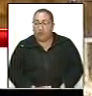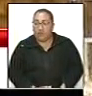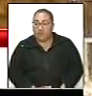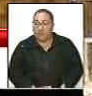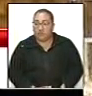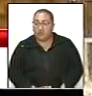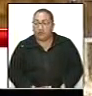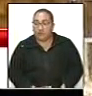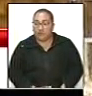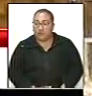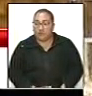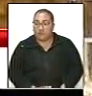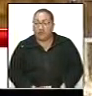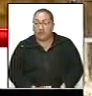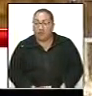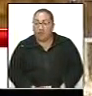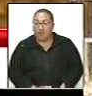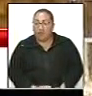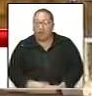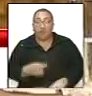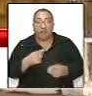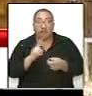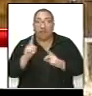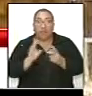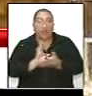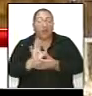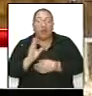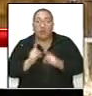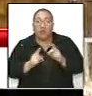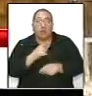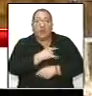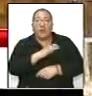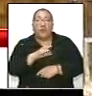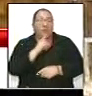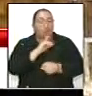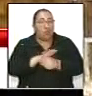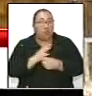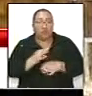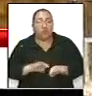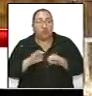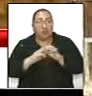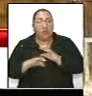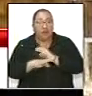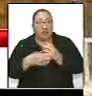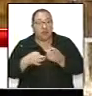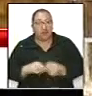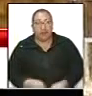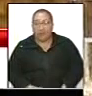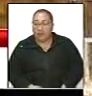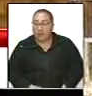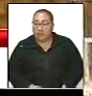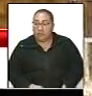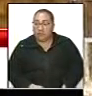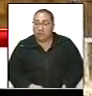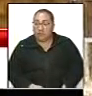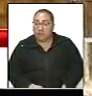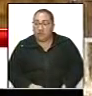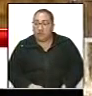ver con la denegatoria de autorización para universidades que no cumplen con esas condiciones básicas de calidad. Hasta el momento son